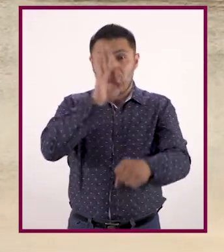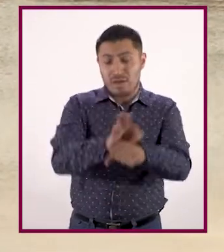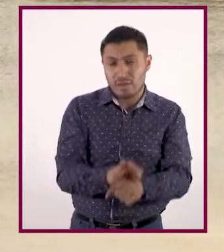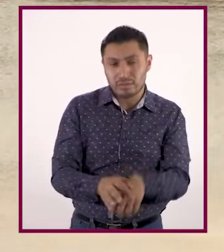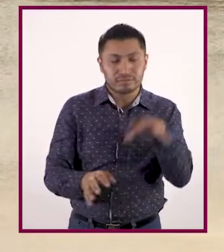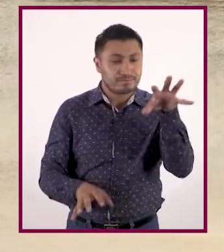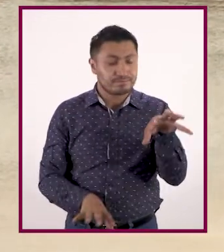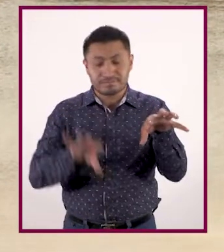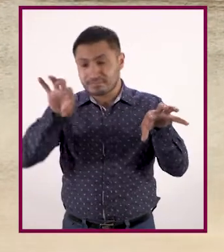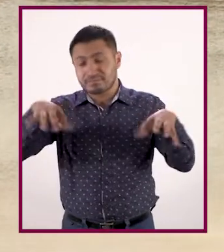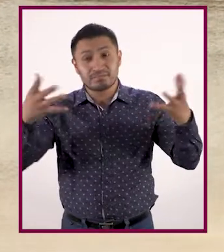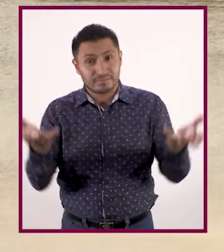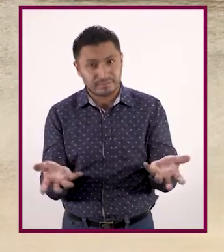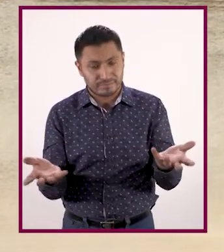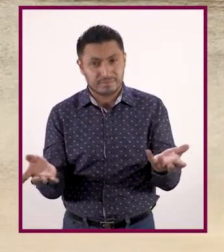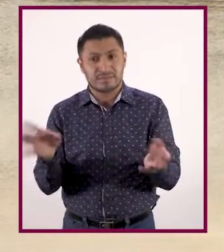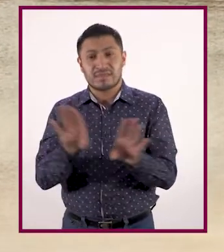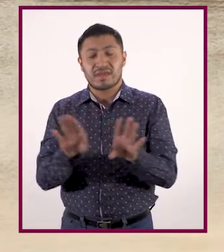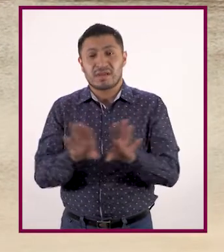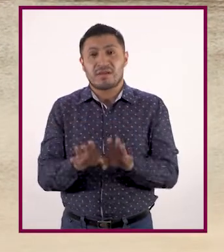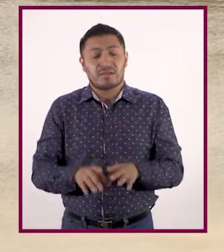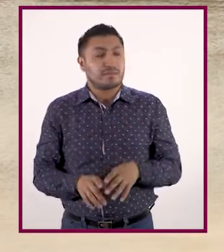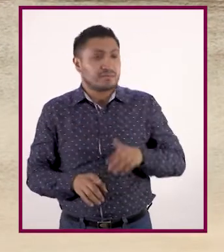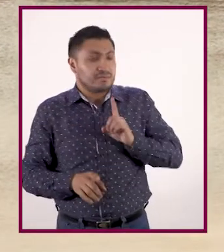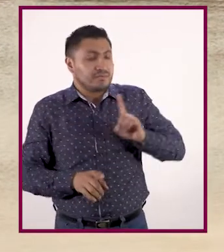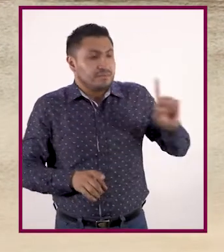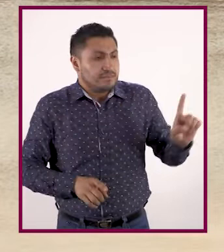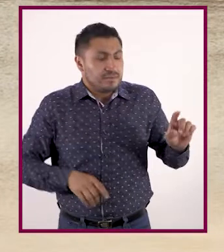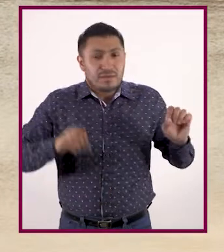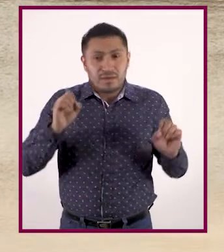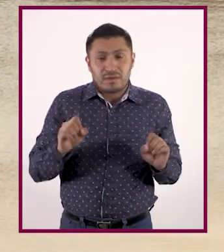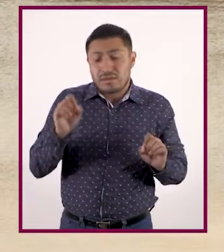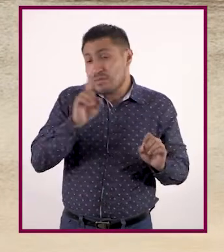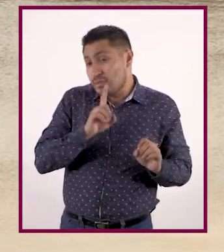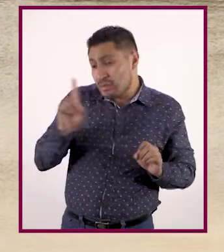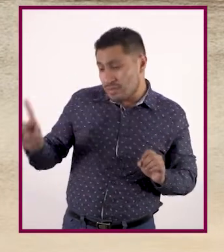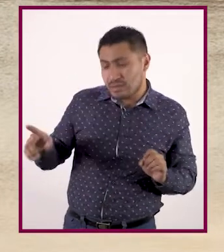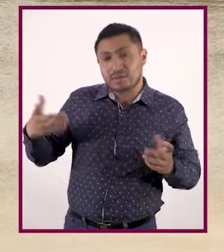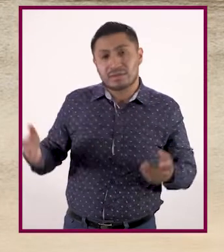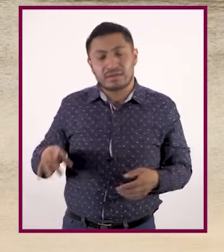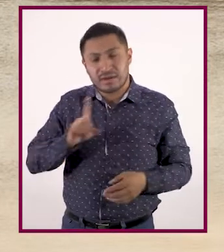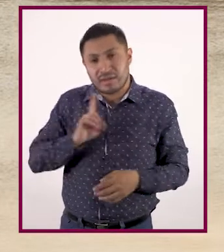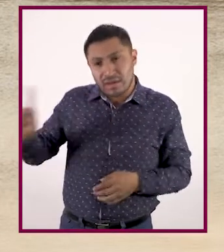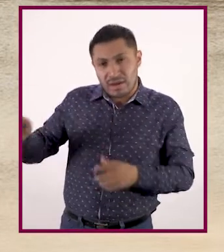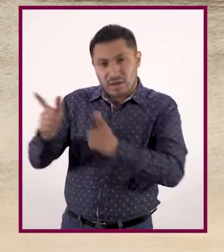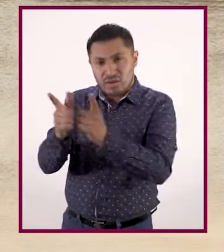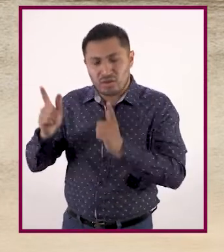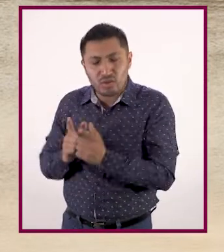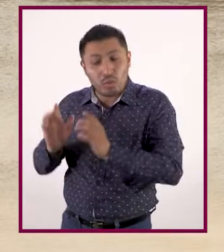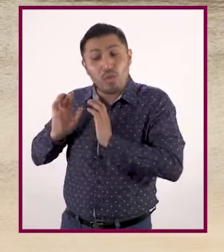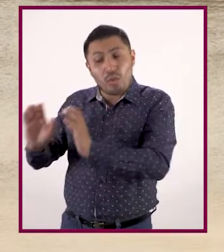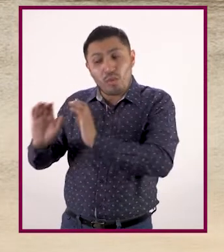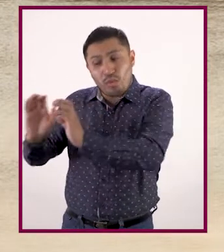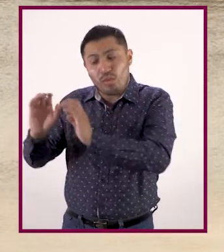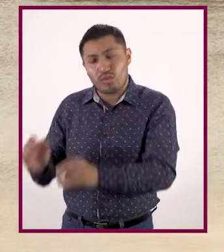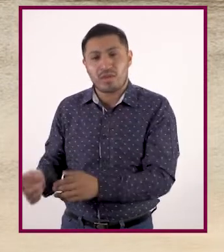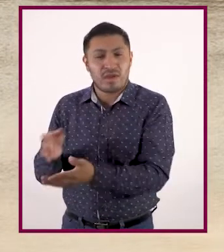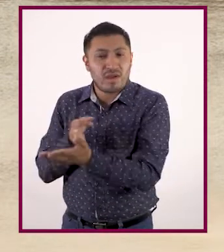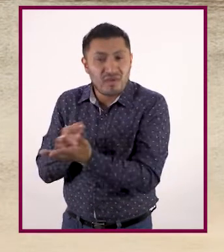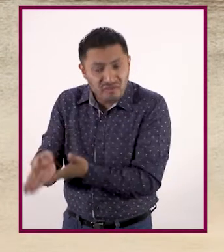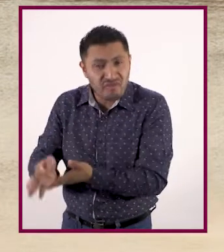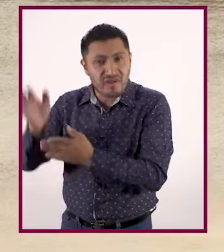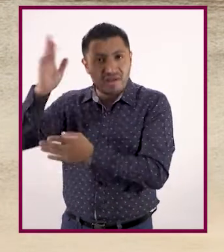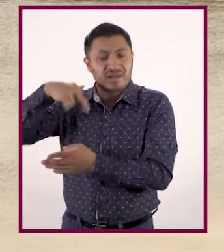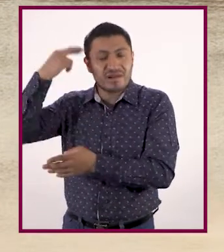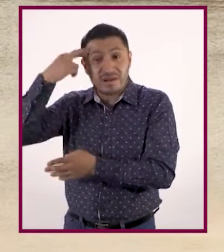estratégicamente a los lados del presidente de la asamblea del lado derecho se sentó el grupo más conservador los leales a la